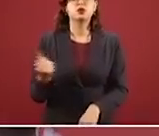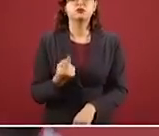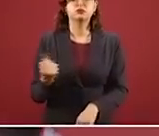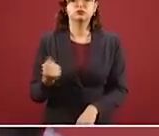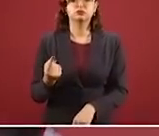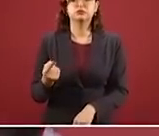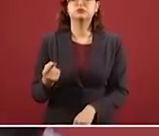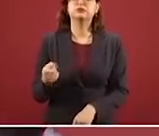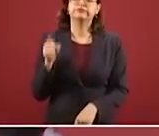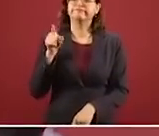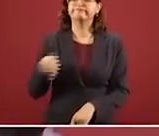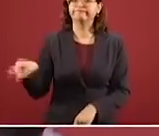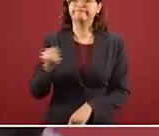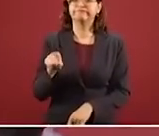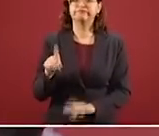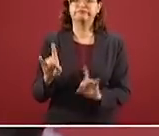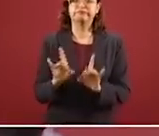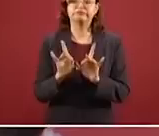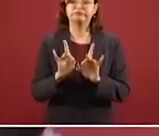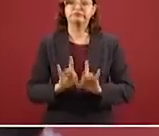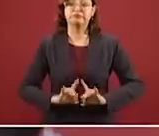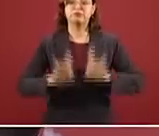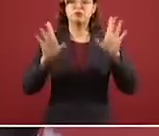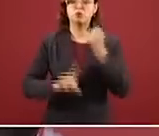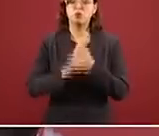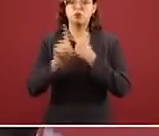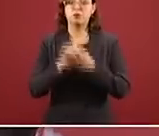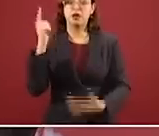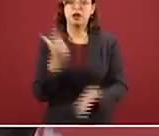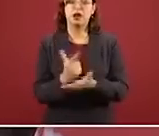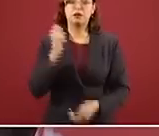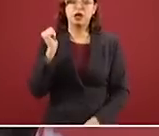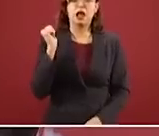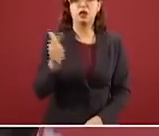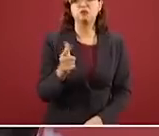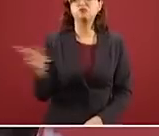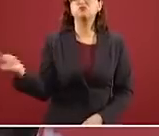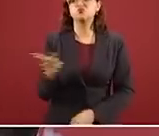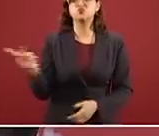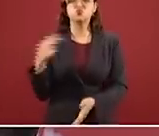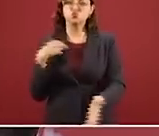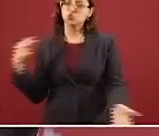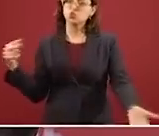tienen que llegar antes que yo si hay un problema grave.